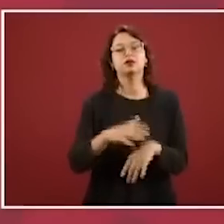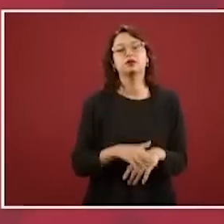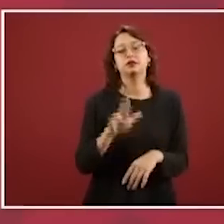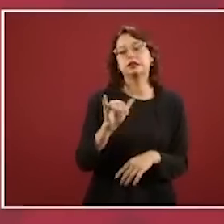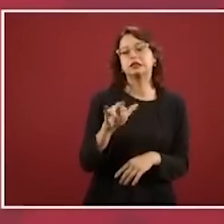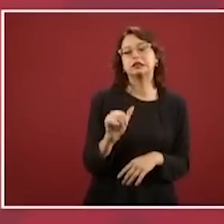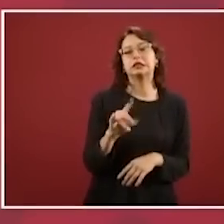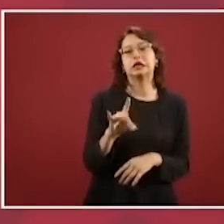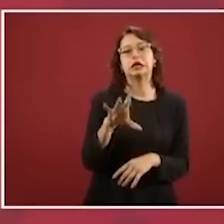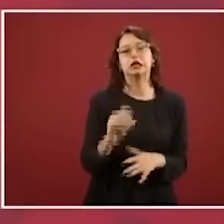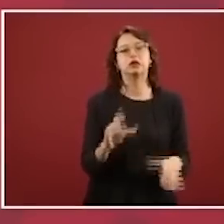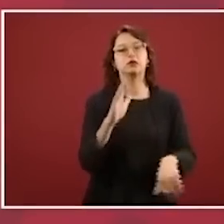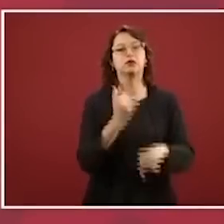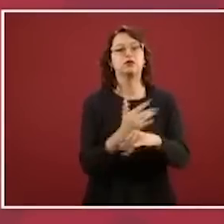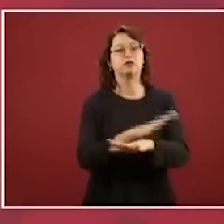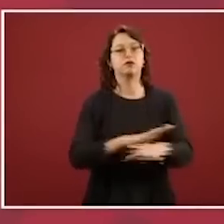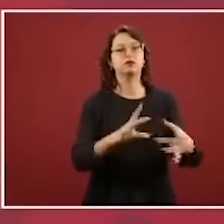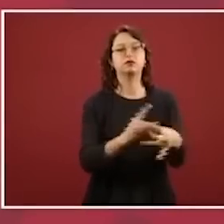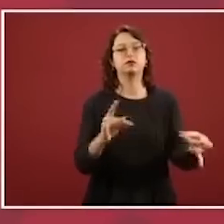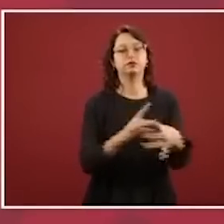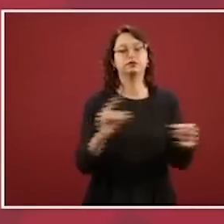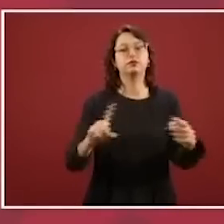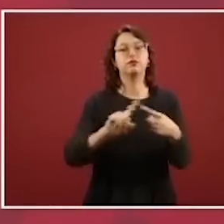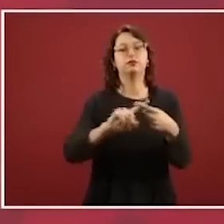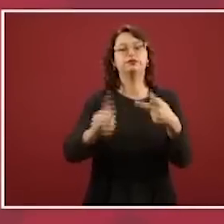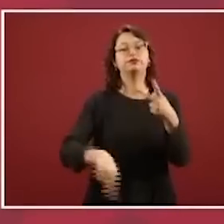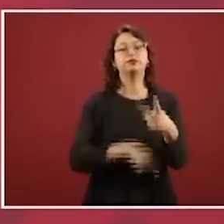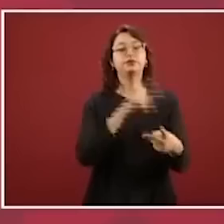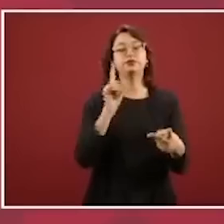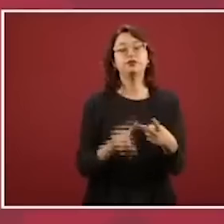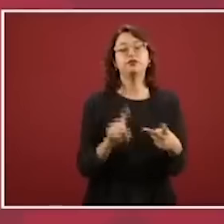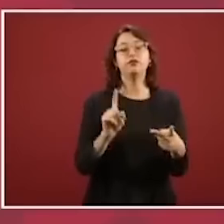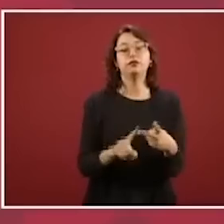Luego, el avance, que es muy